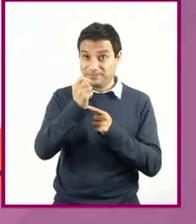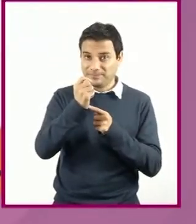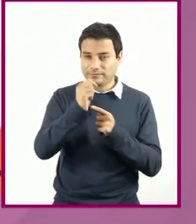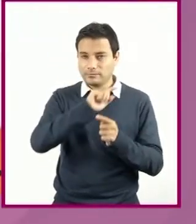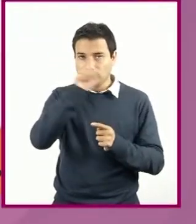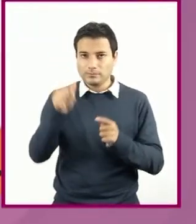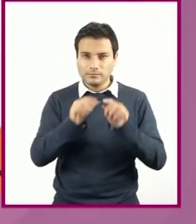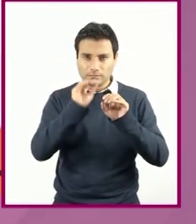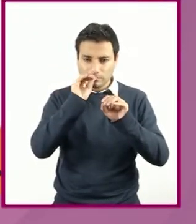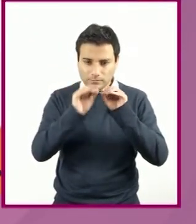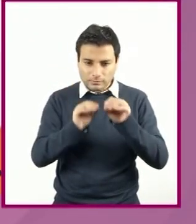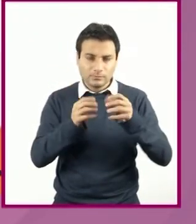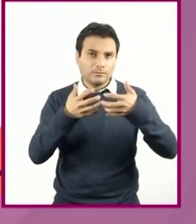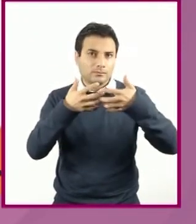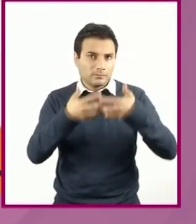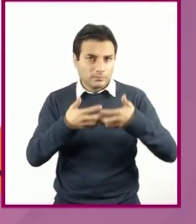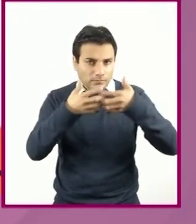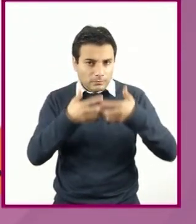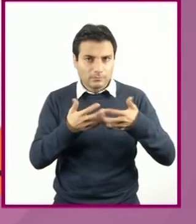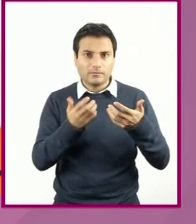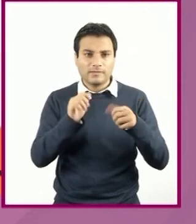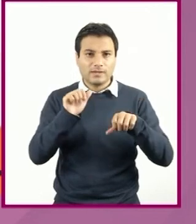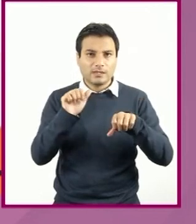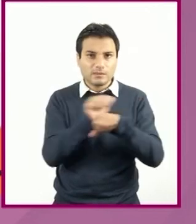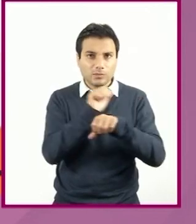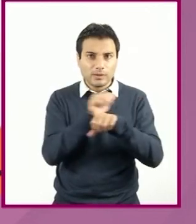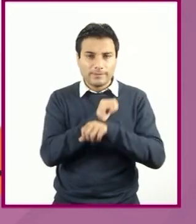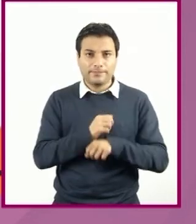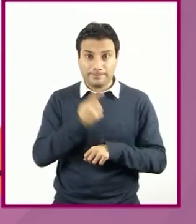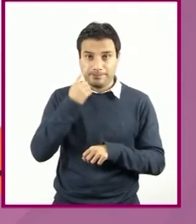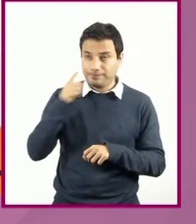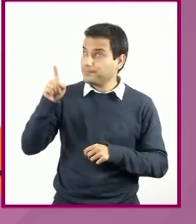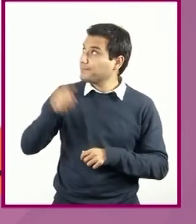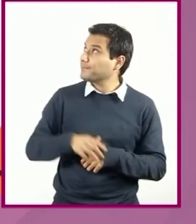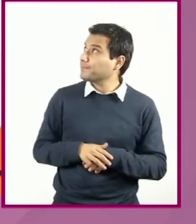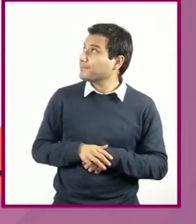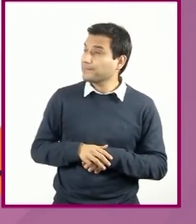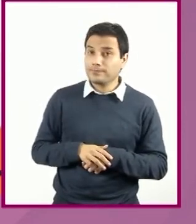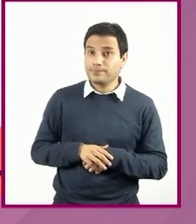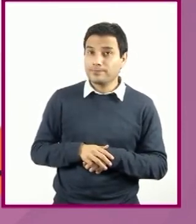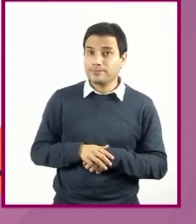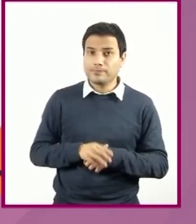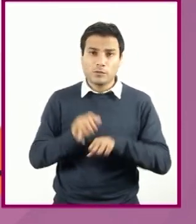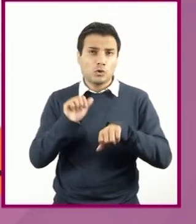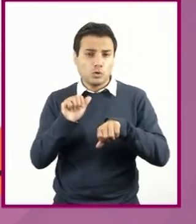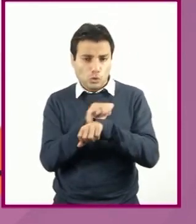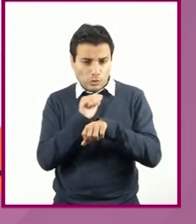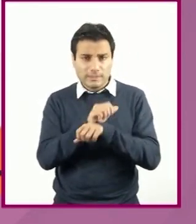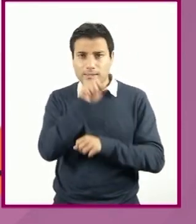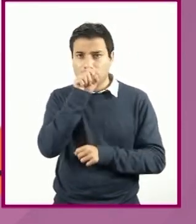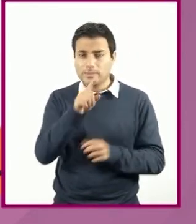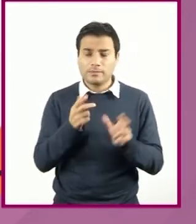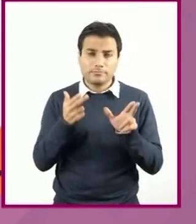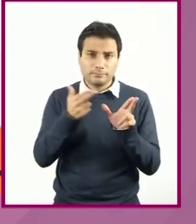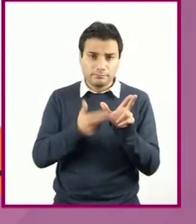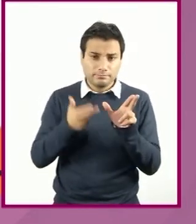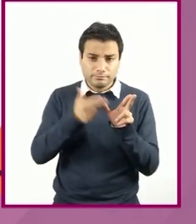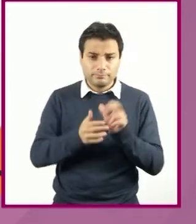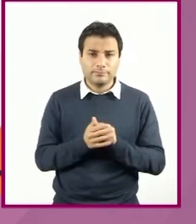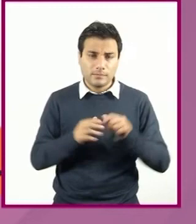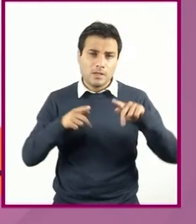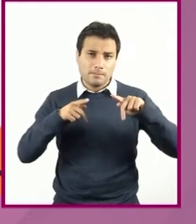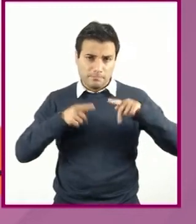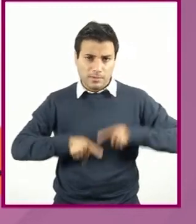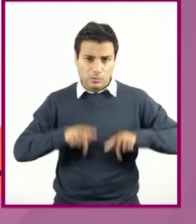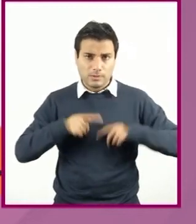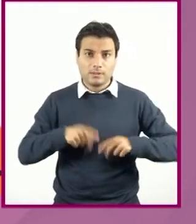y al transporte la podemos observar en el motor de combustión interna, y así consiguió generar un